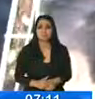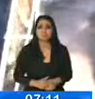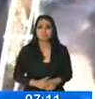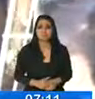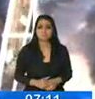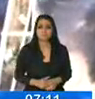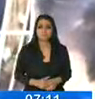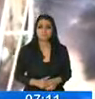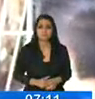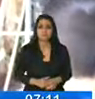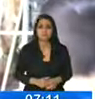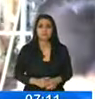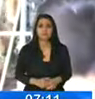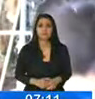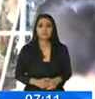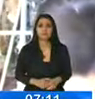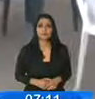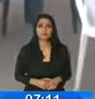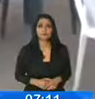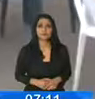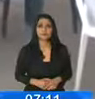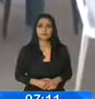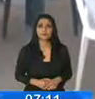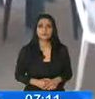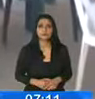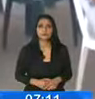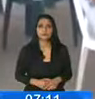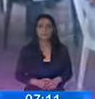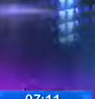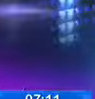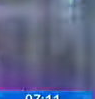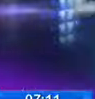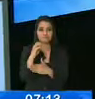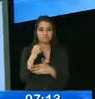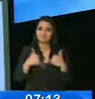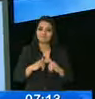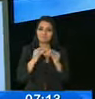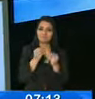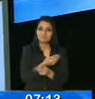Desde la provincia de Manabí, informó Johnny Armendáriz.